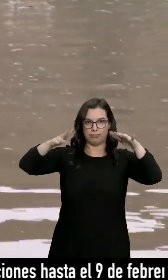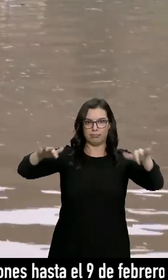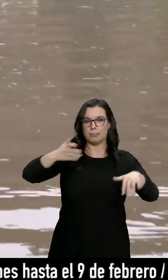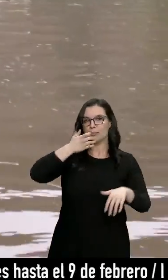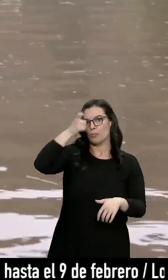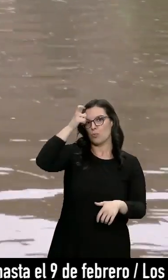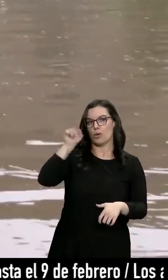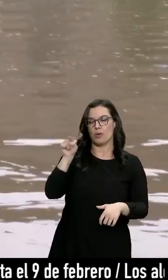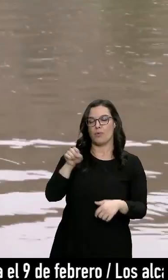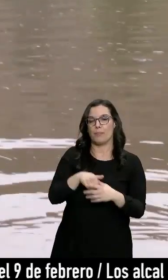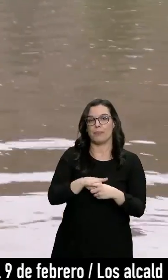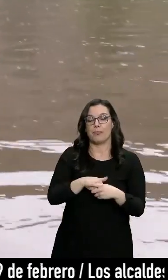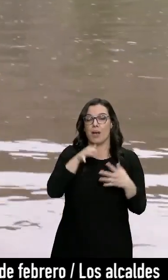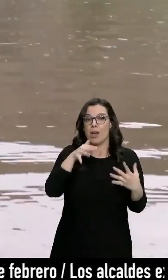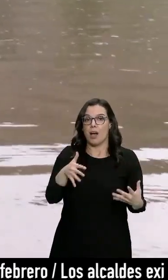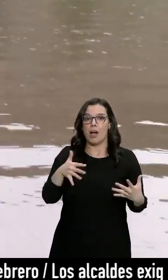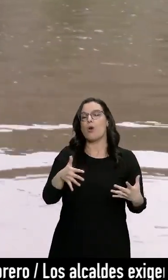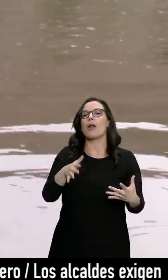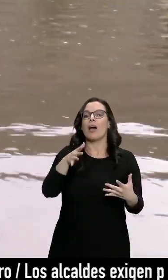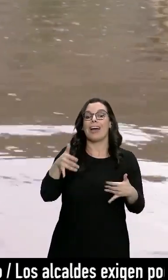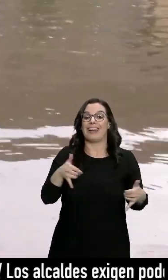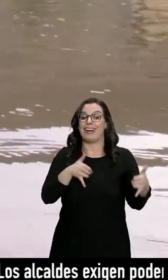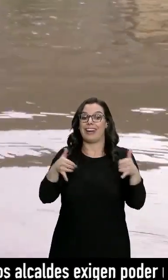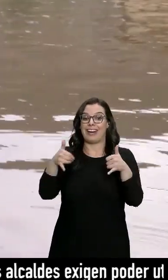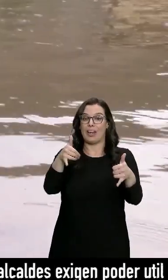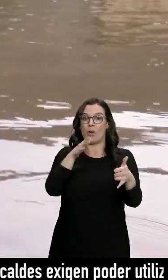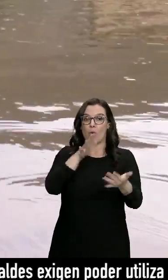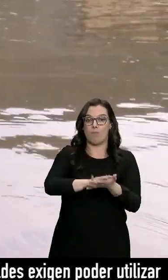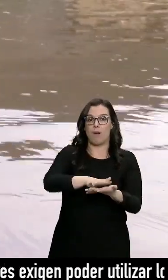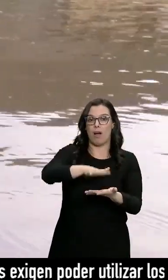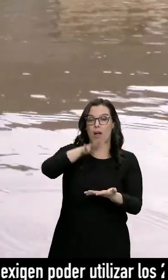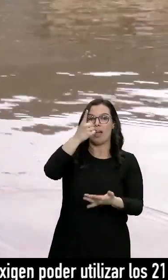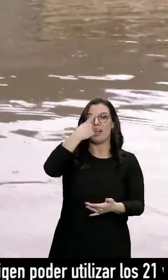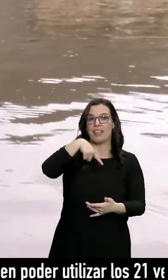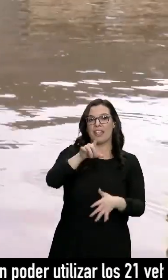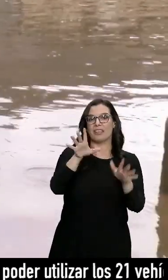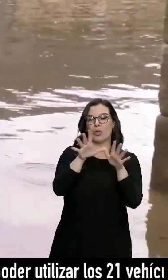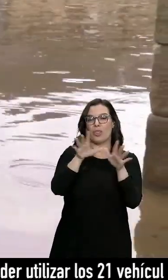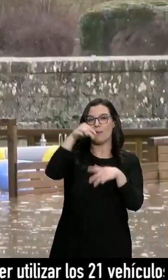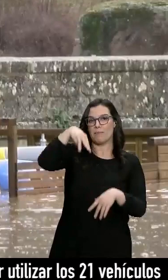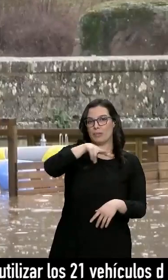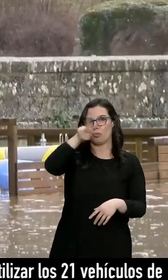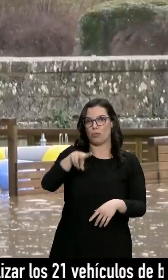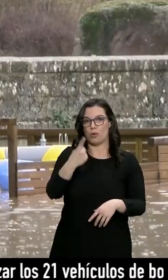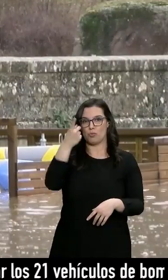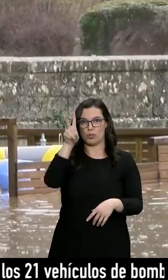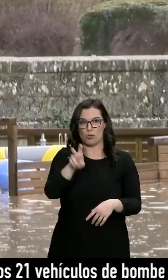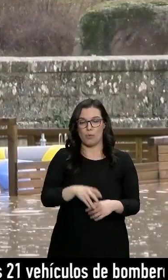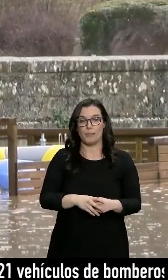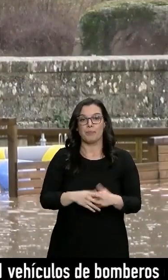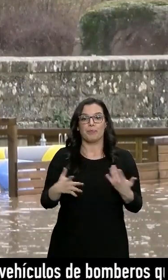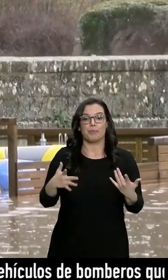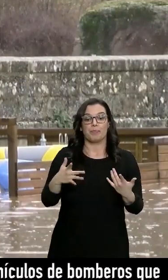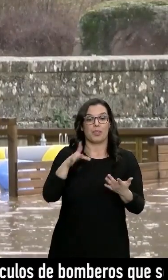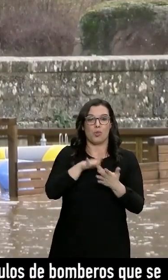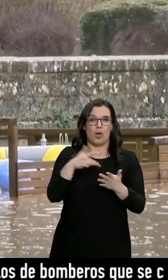como Salduero. Ahora mismo el caudal del río Duero baja a 110 metros cúbicos por segundo. Unos episodios a